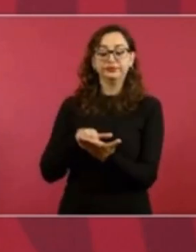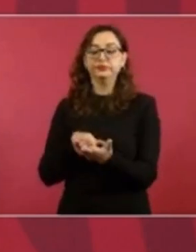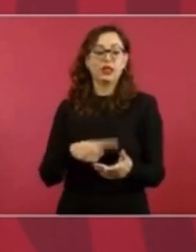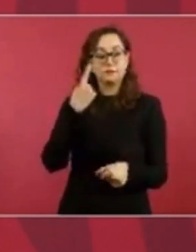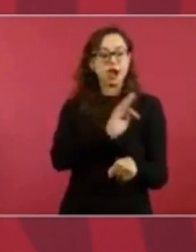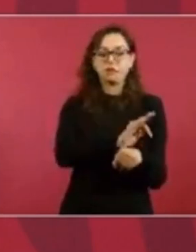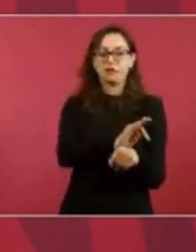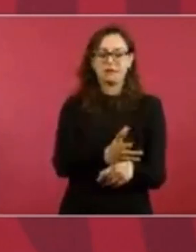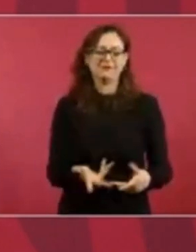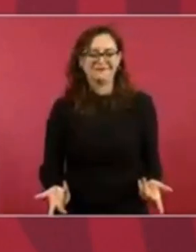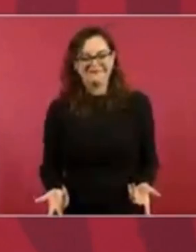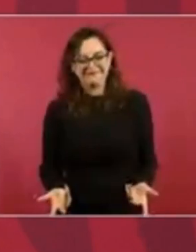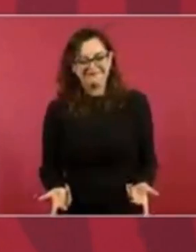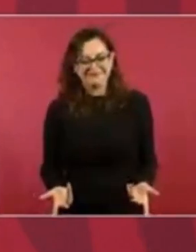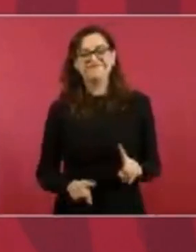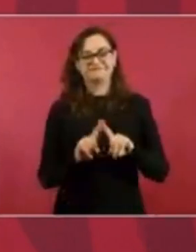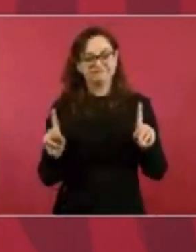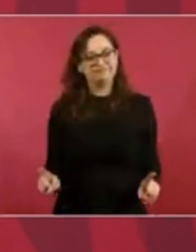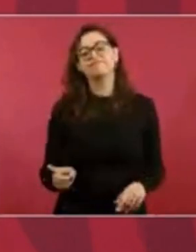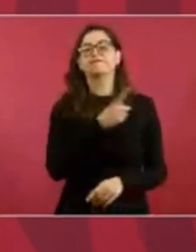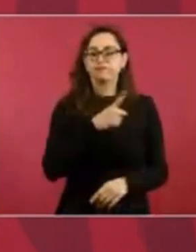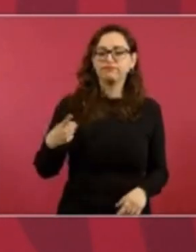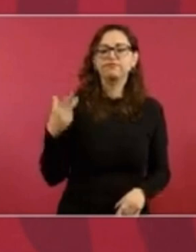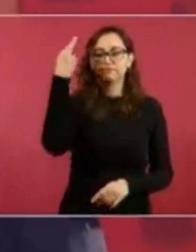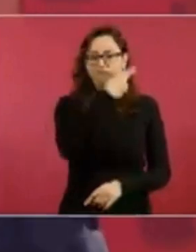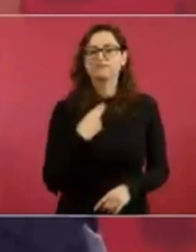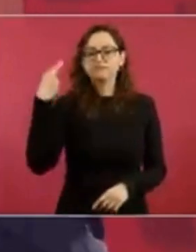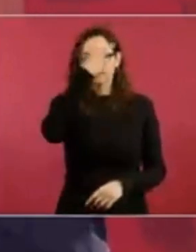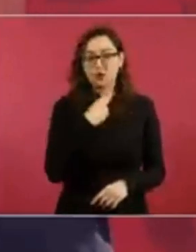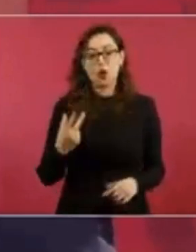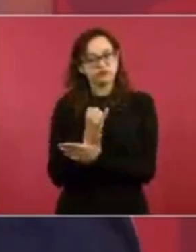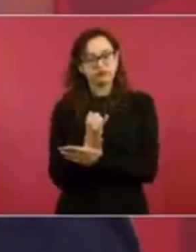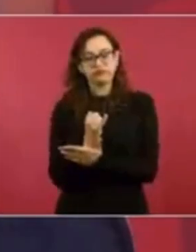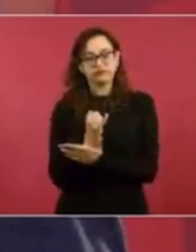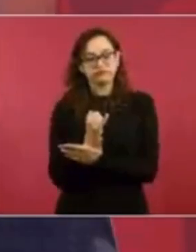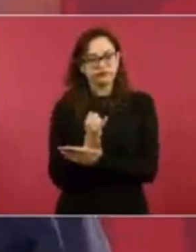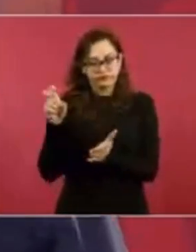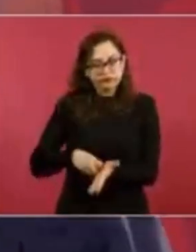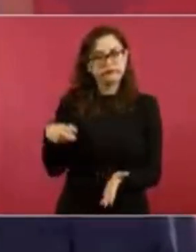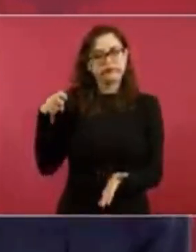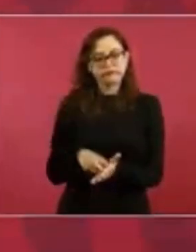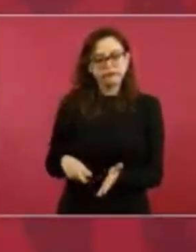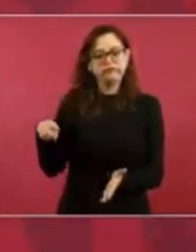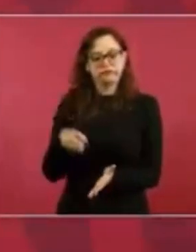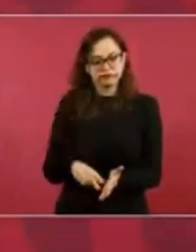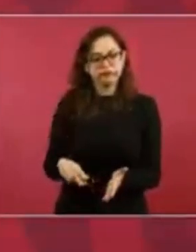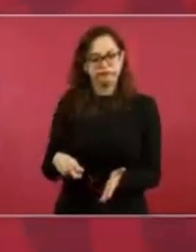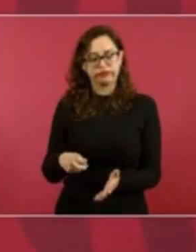y ojalá y tomen la iniciativa al interior del Poder Judicial. Claro, sí,